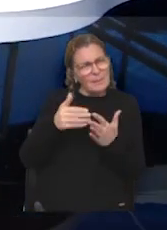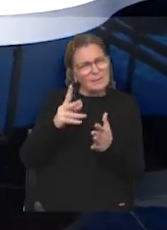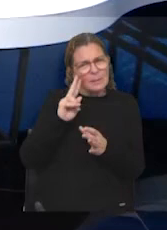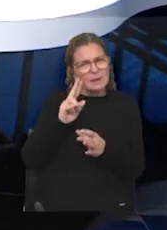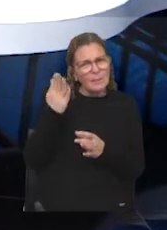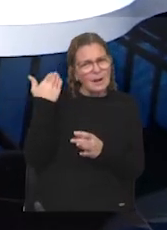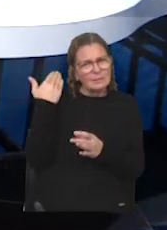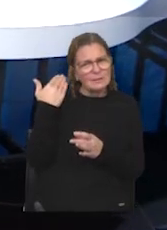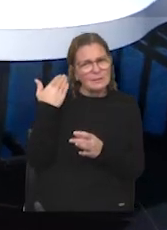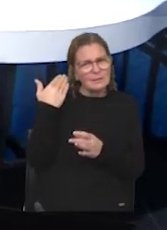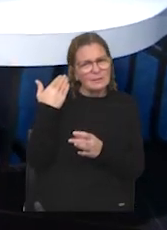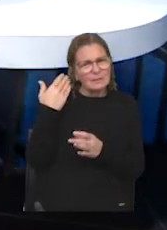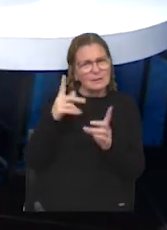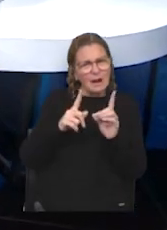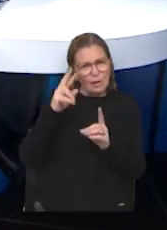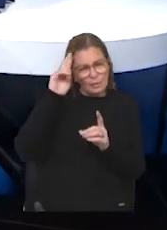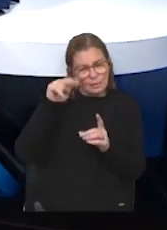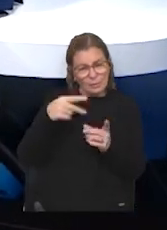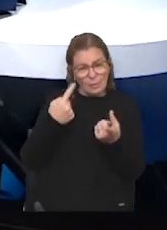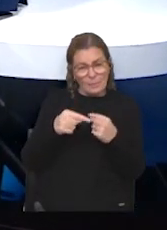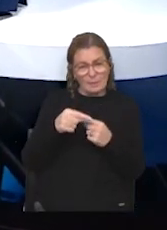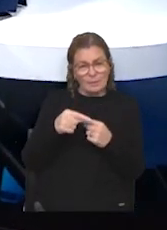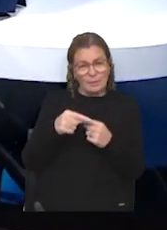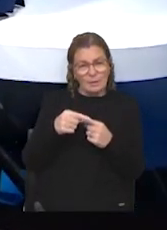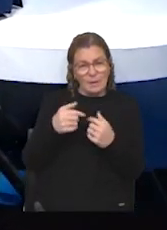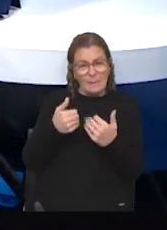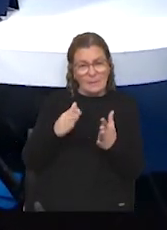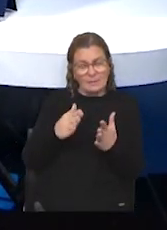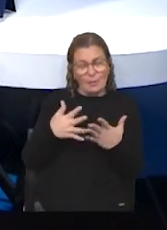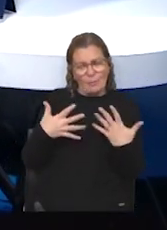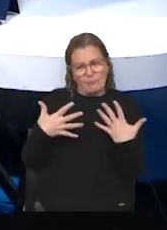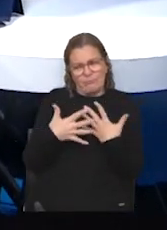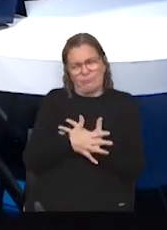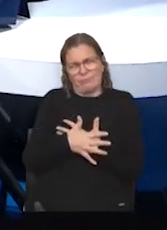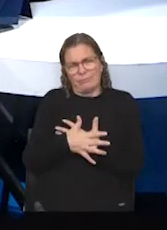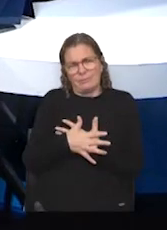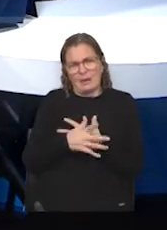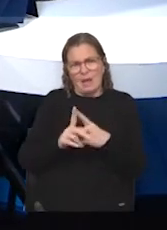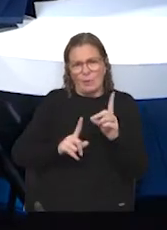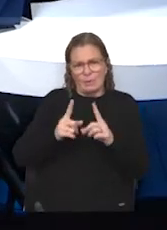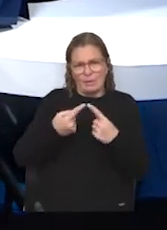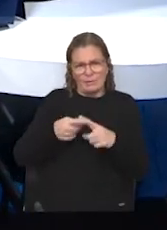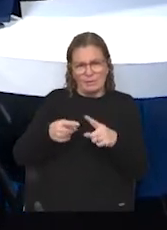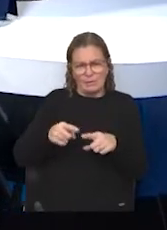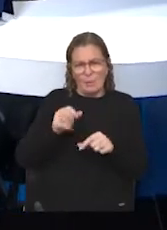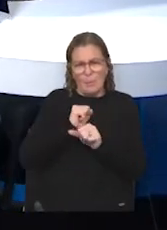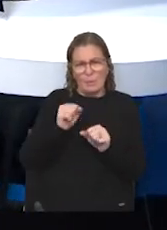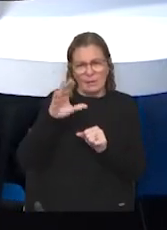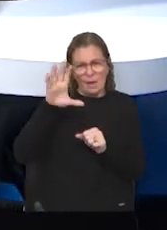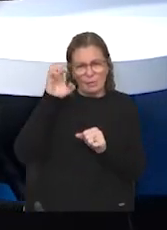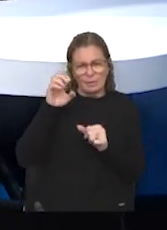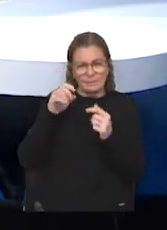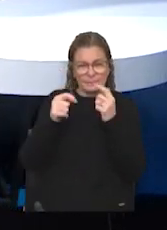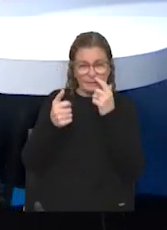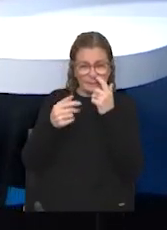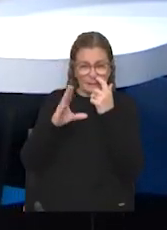está eh en algo teníamos razón pero también surge indignación Y eso son alguna de las cosas que uno puede recordar recién hablabas de